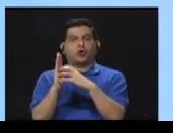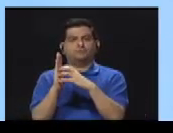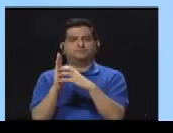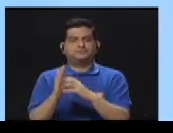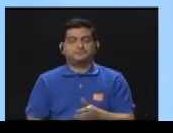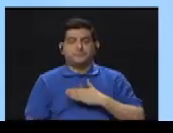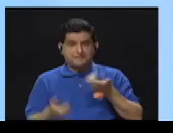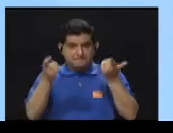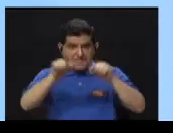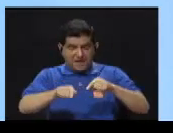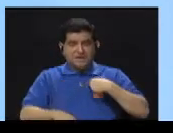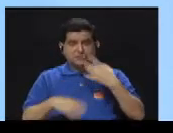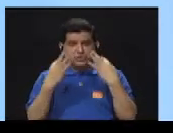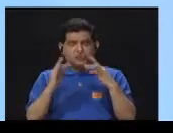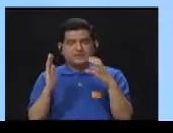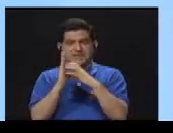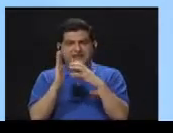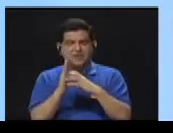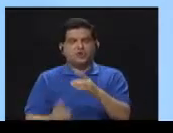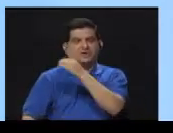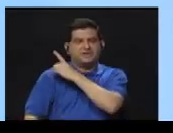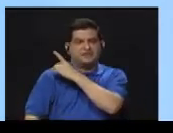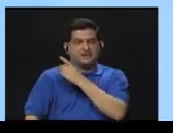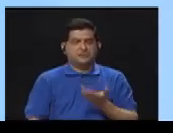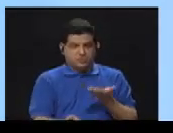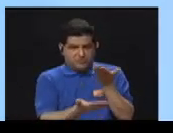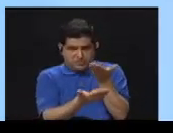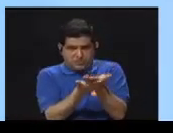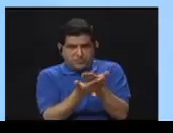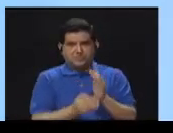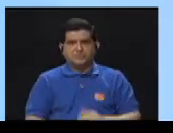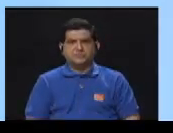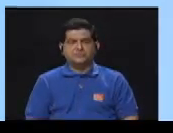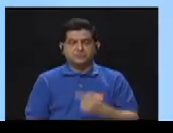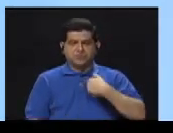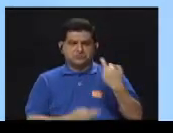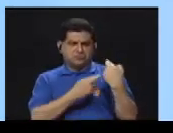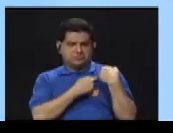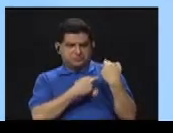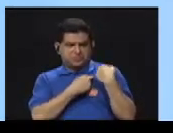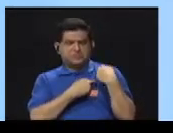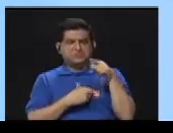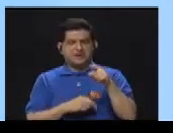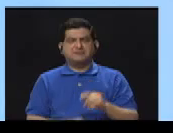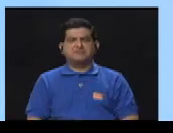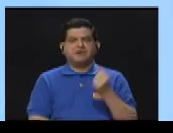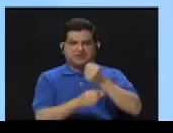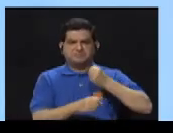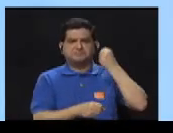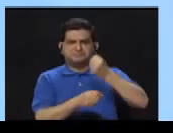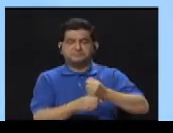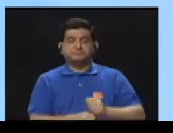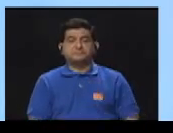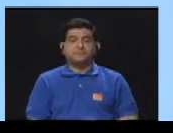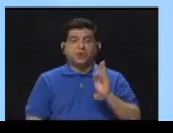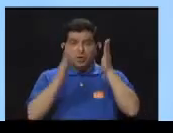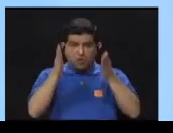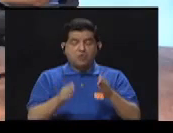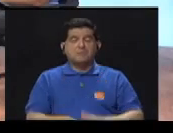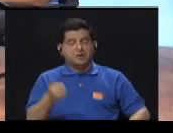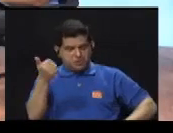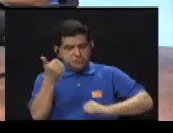Como en mi caso, digamos, yo me quise ir por el guión y la dirección, y por eso propuse como encargarme de eso y hacer esa tarea y claro. Por